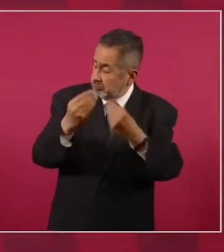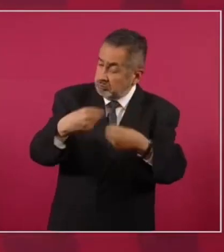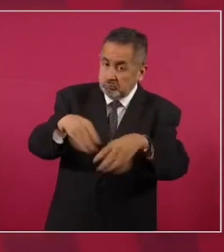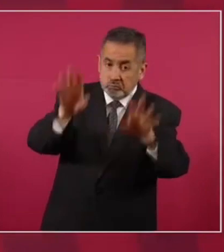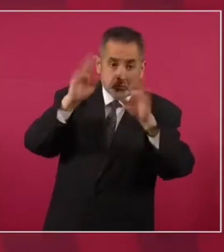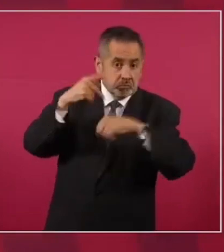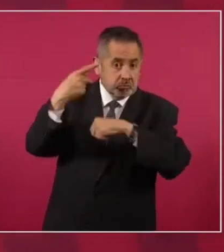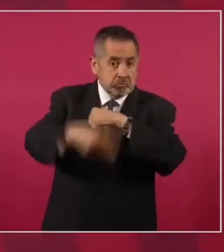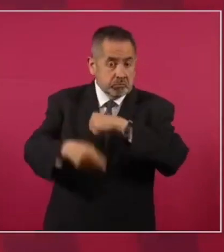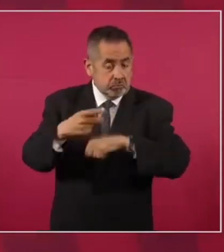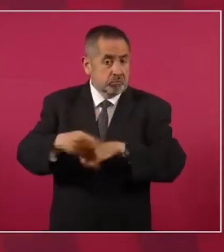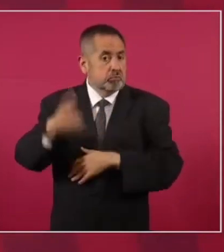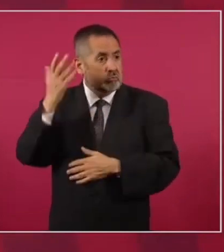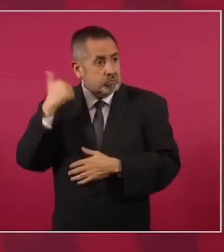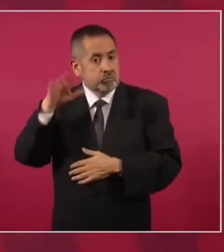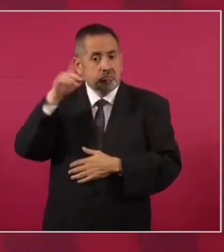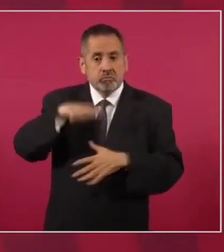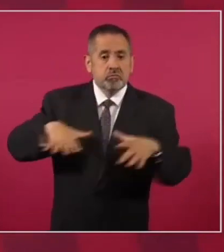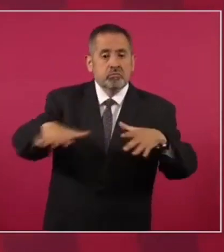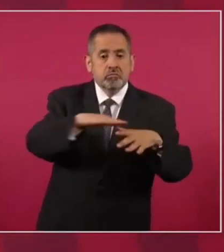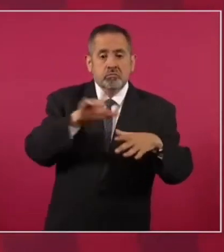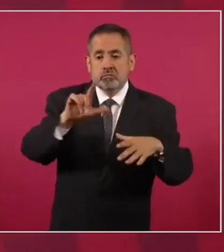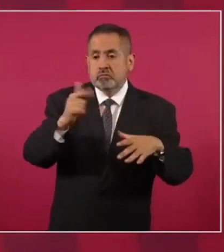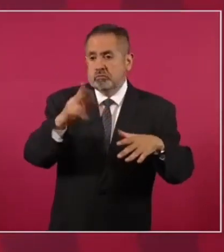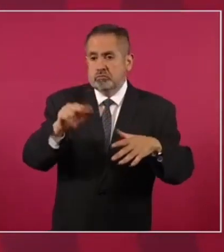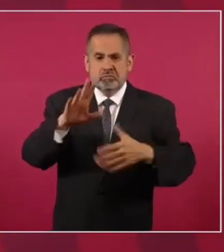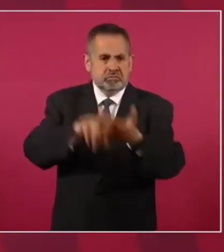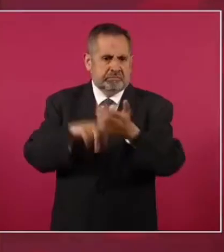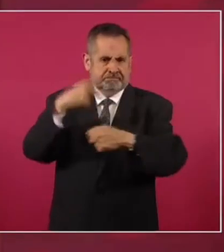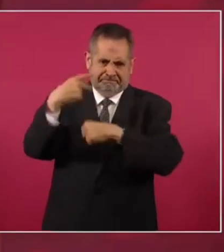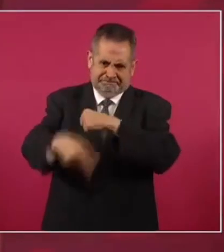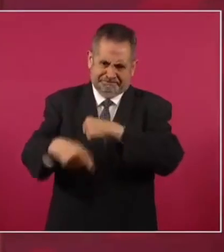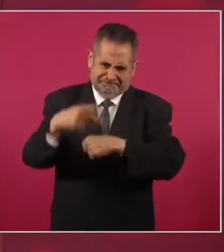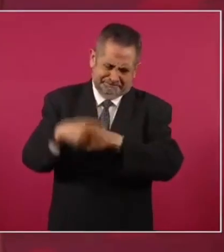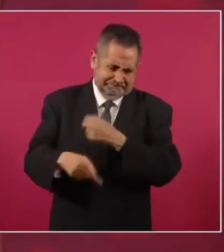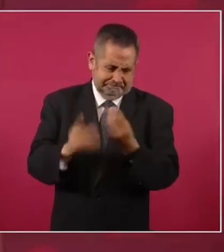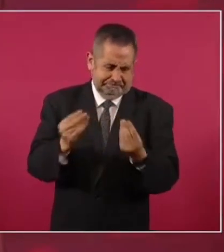Era de las regiones más peligrosas